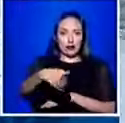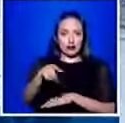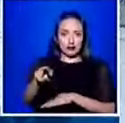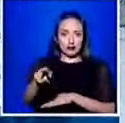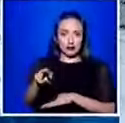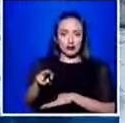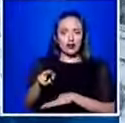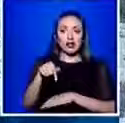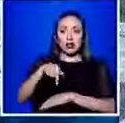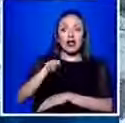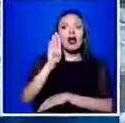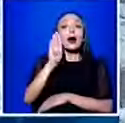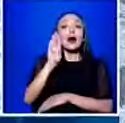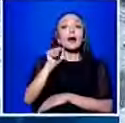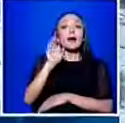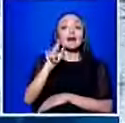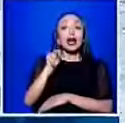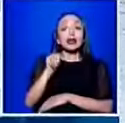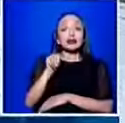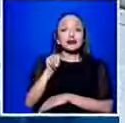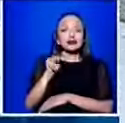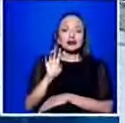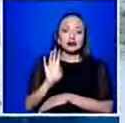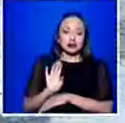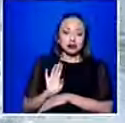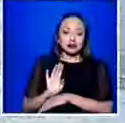Es la parte del Batán, así que